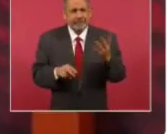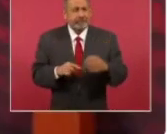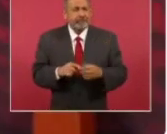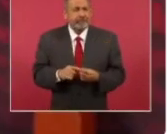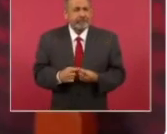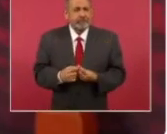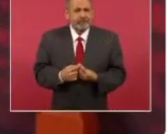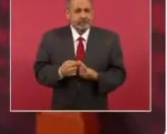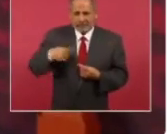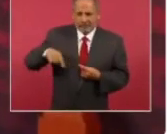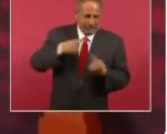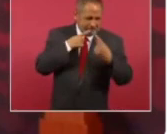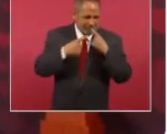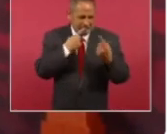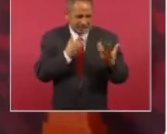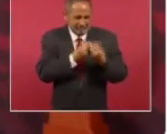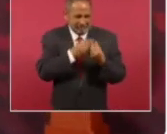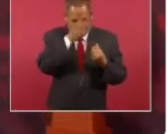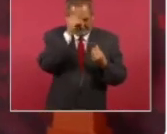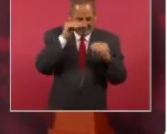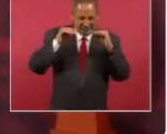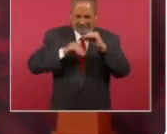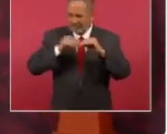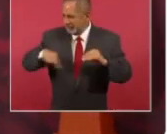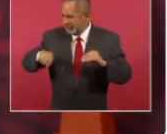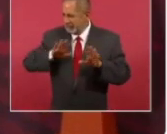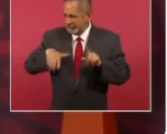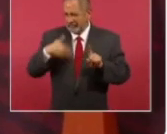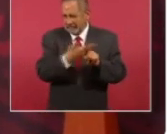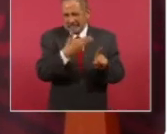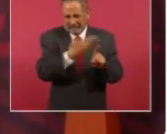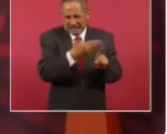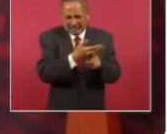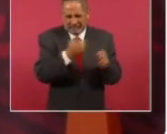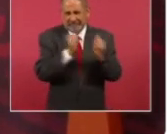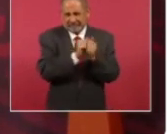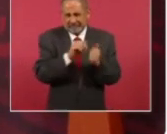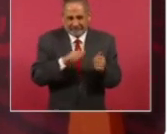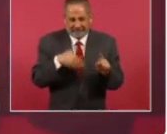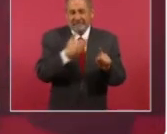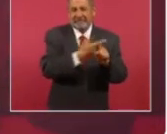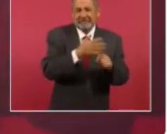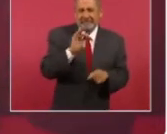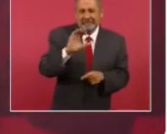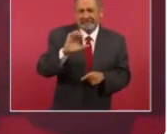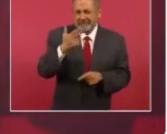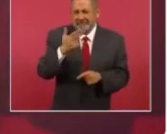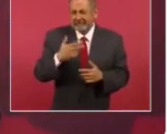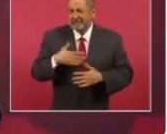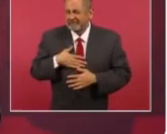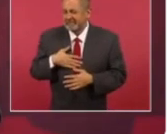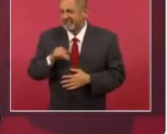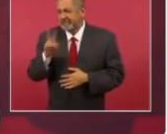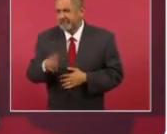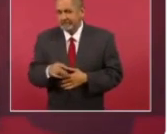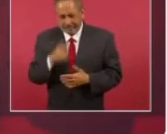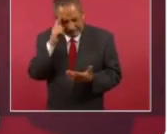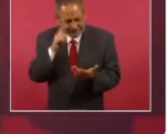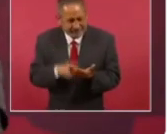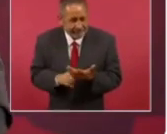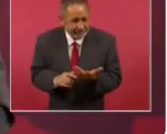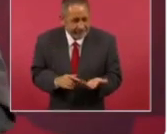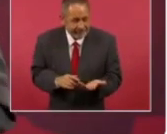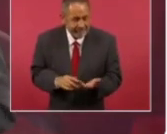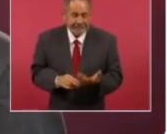Llevamos a cabo toda una persecución política mediática. Ustedes han